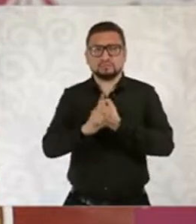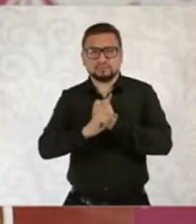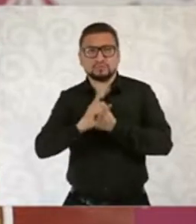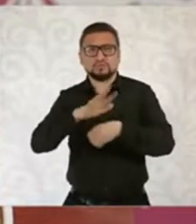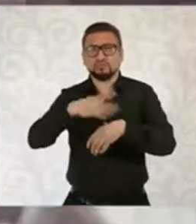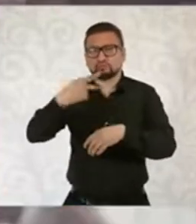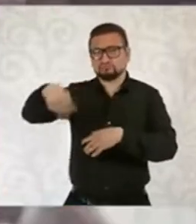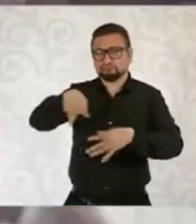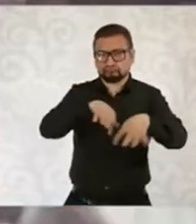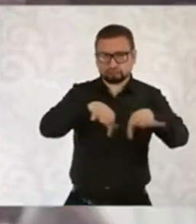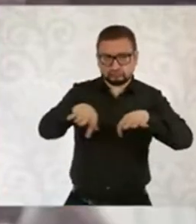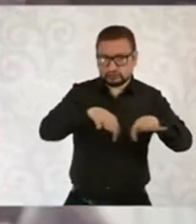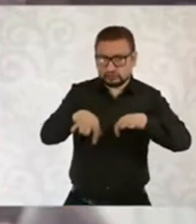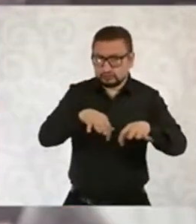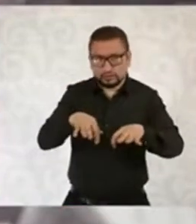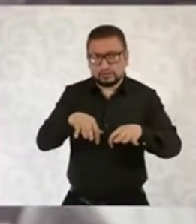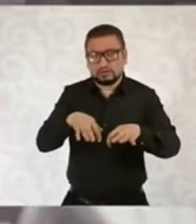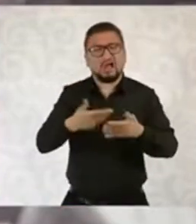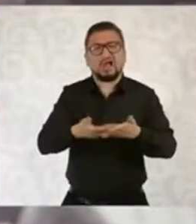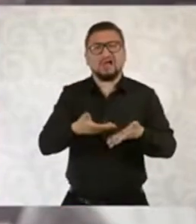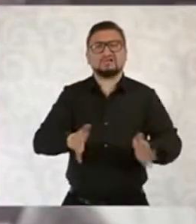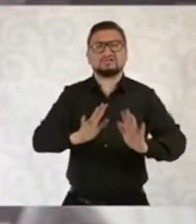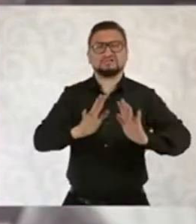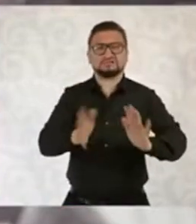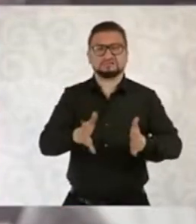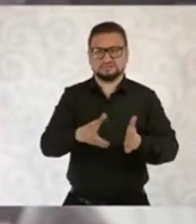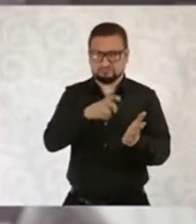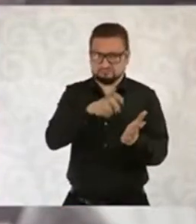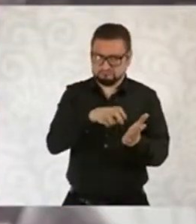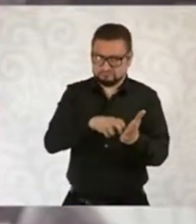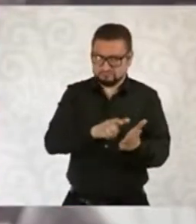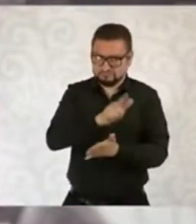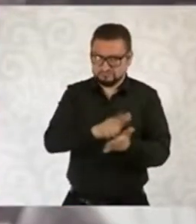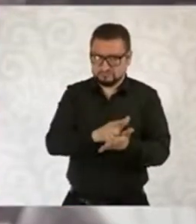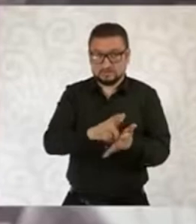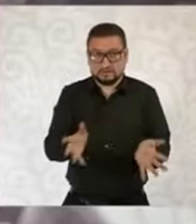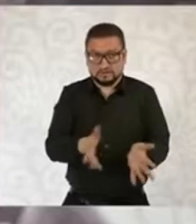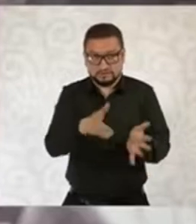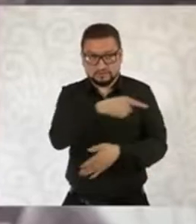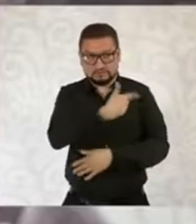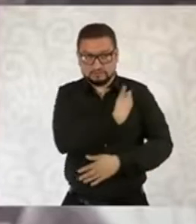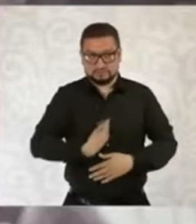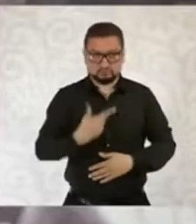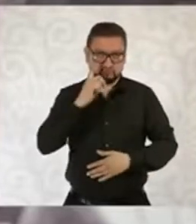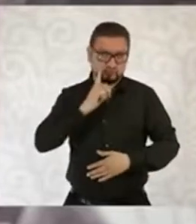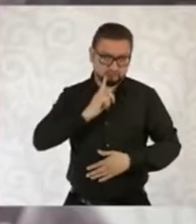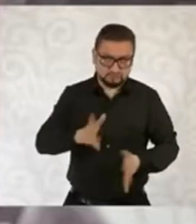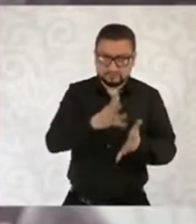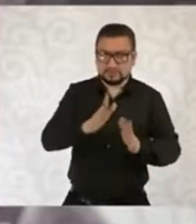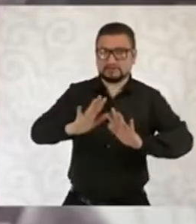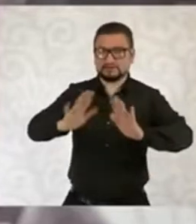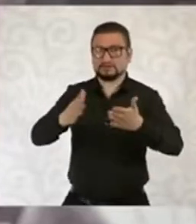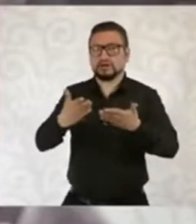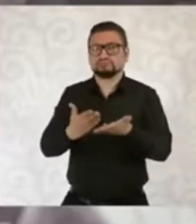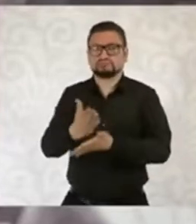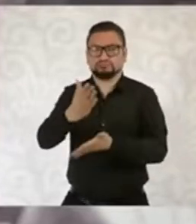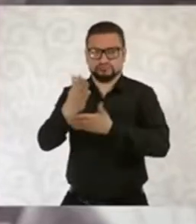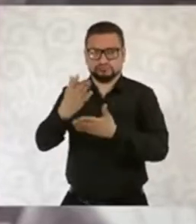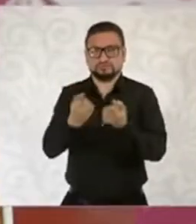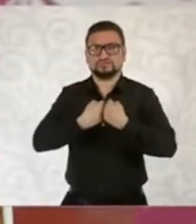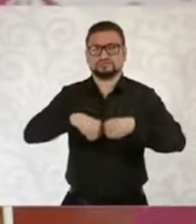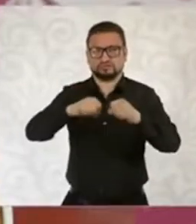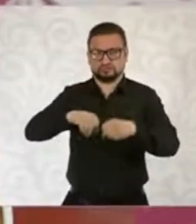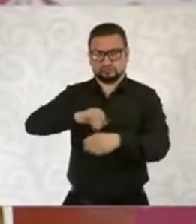la realización de su trabajo, ahora, gracias a la reforma impulsada por la presidenta, ya tienen acceso a seguridad